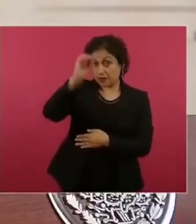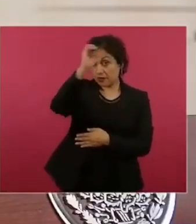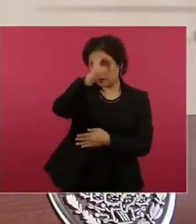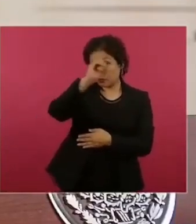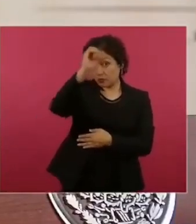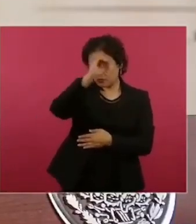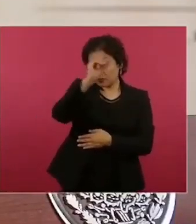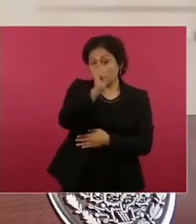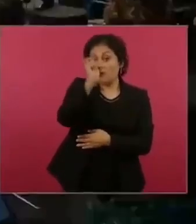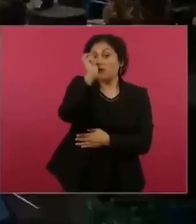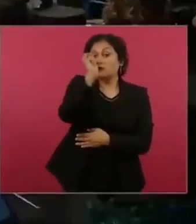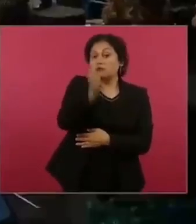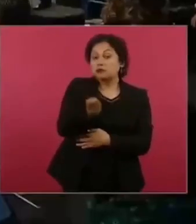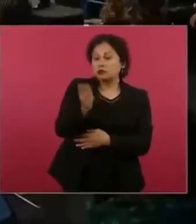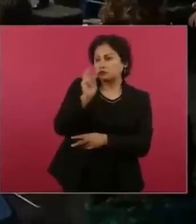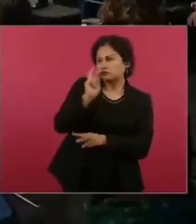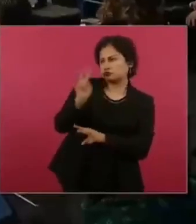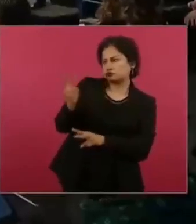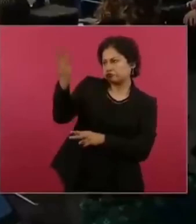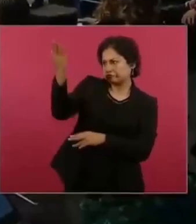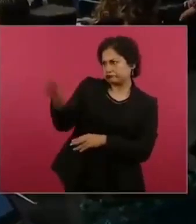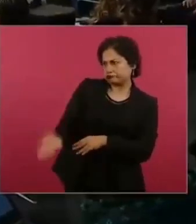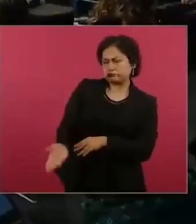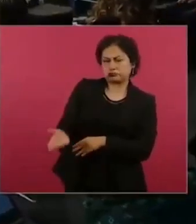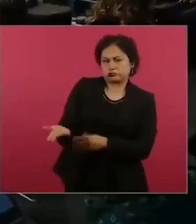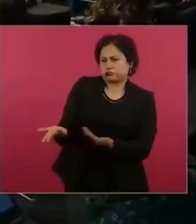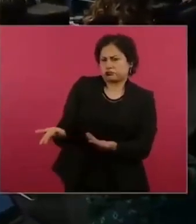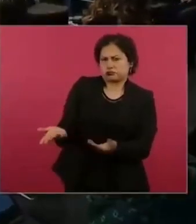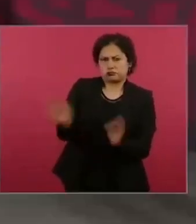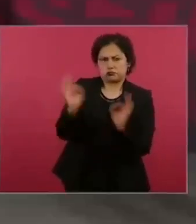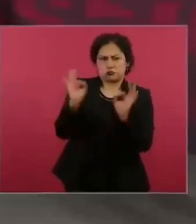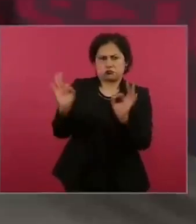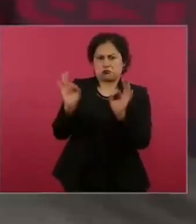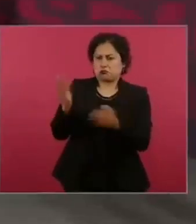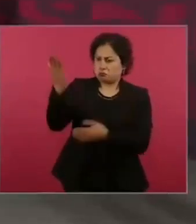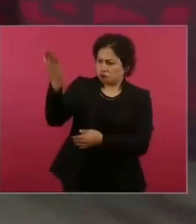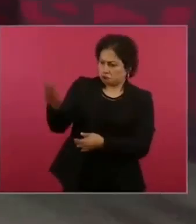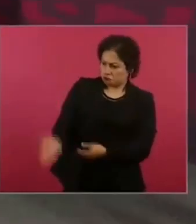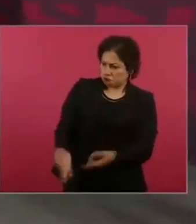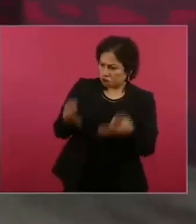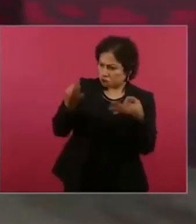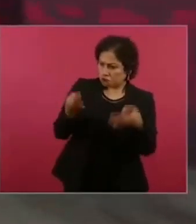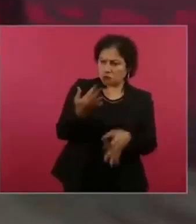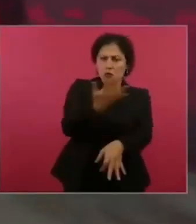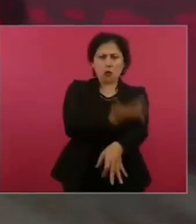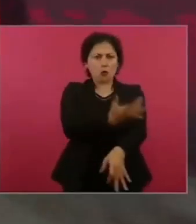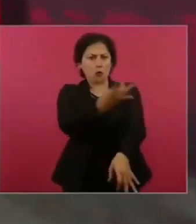la mejor de las opiniones es un hombre de principios